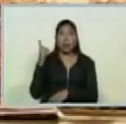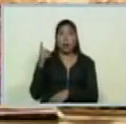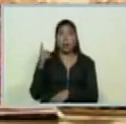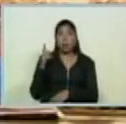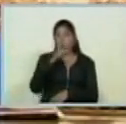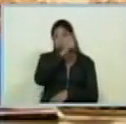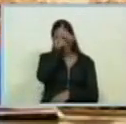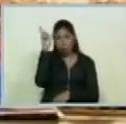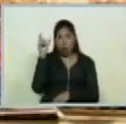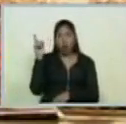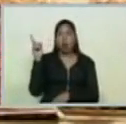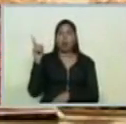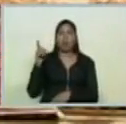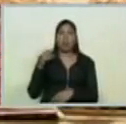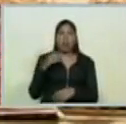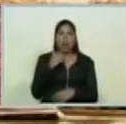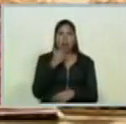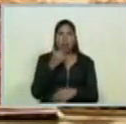y Ramos Alú. ¡No!